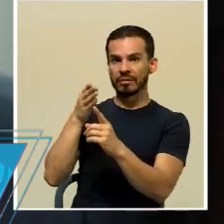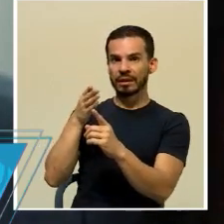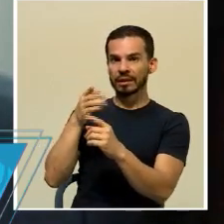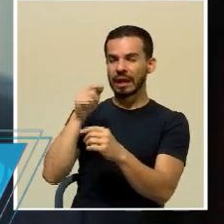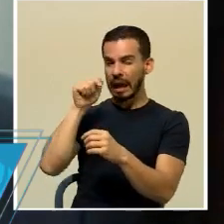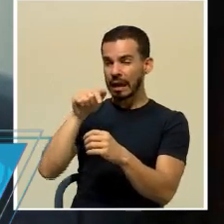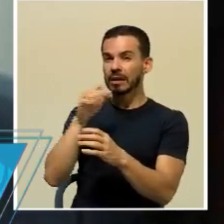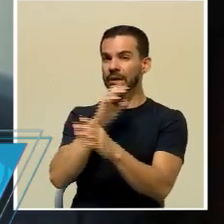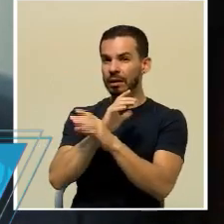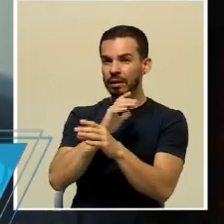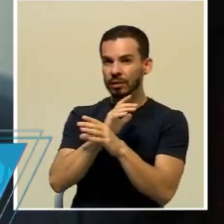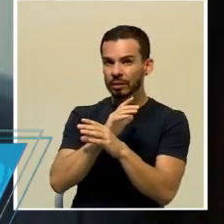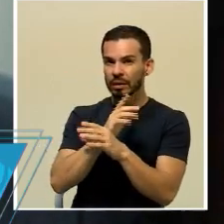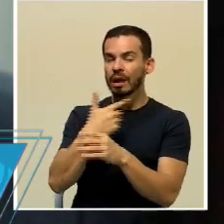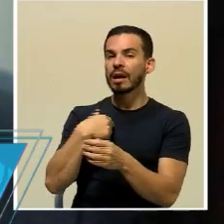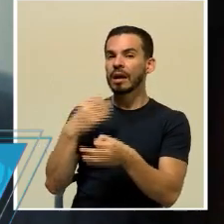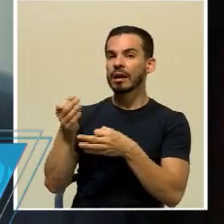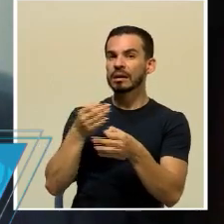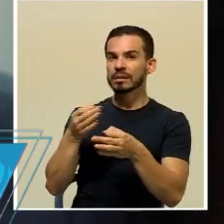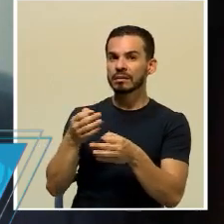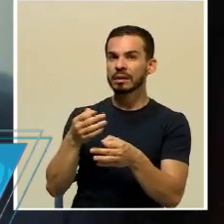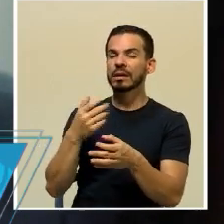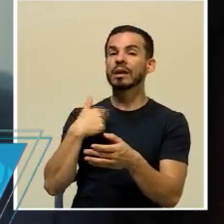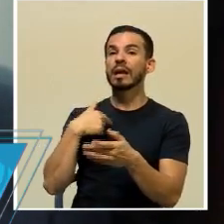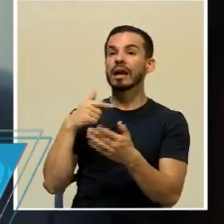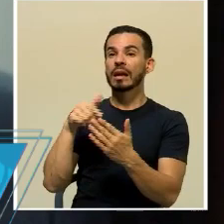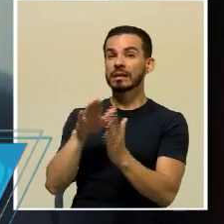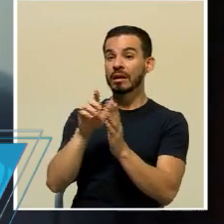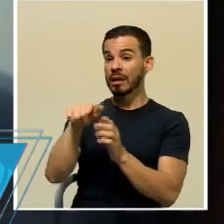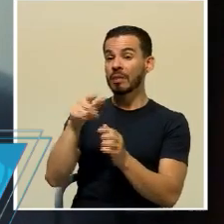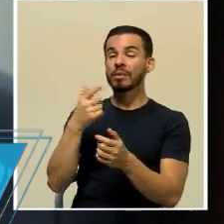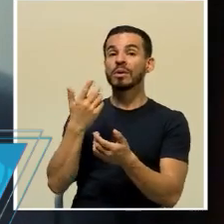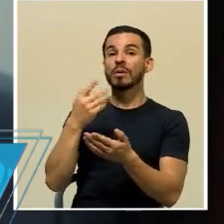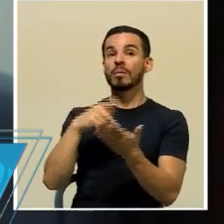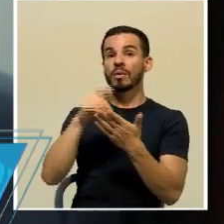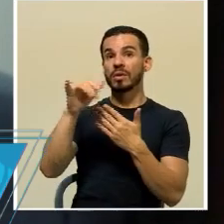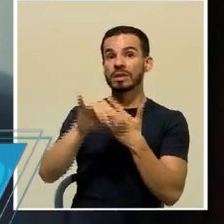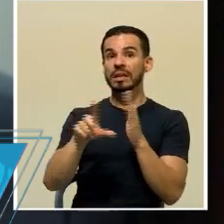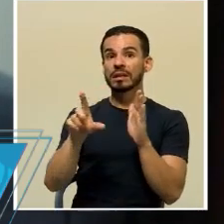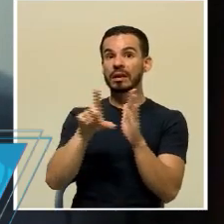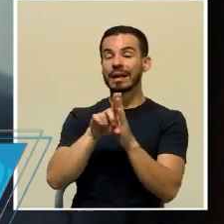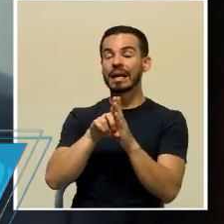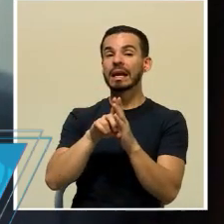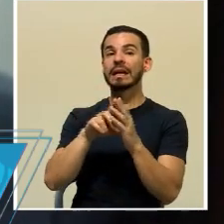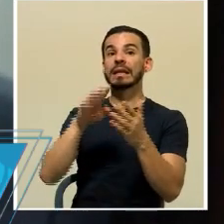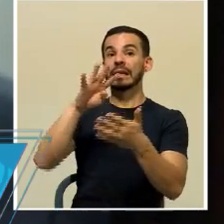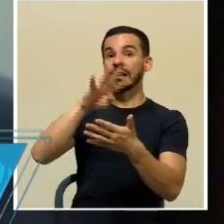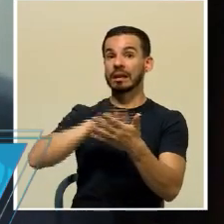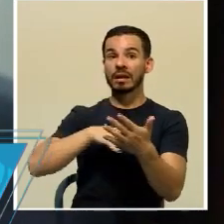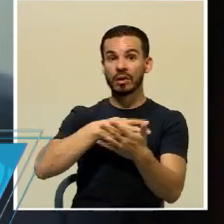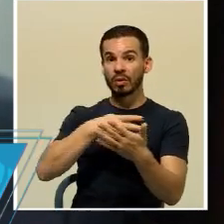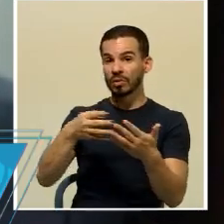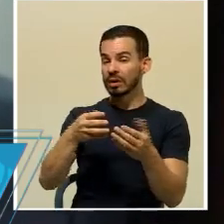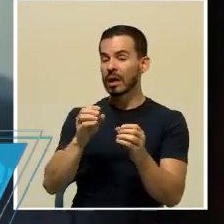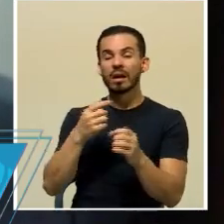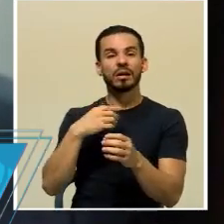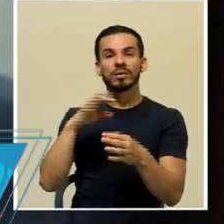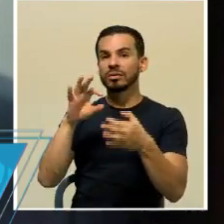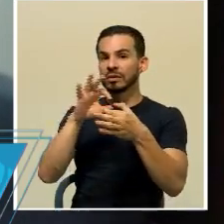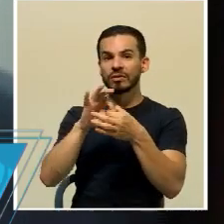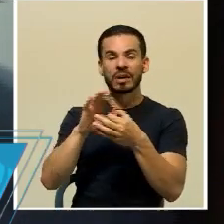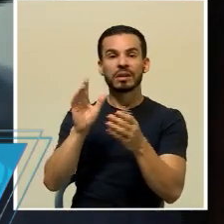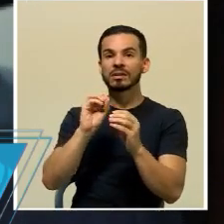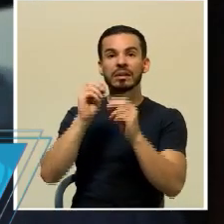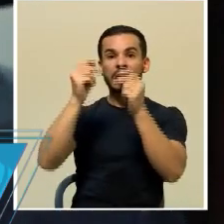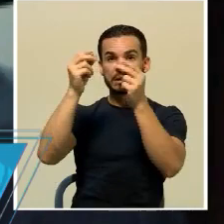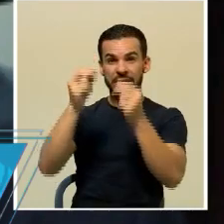Ojo, y aquí también hay que explicar, estamos ante un proyecto de ley de jornadas, no estamos hablando de nada salarial,